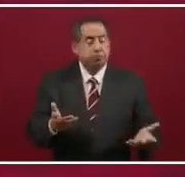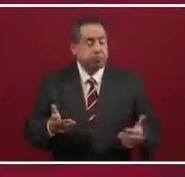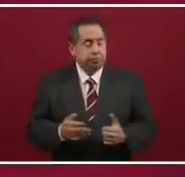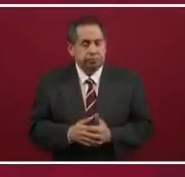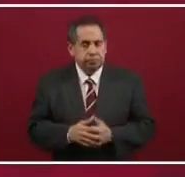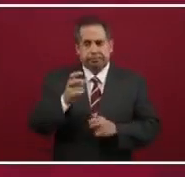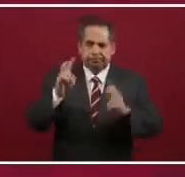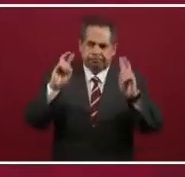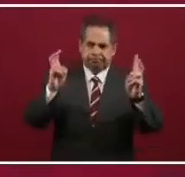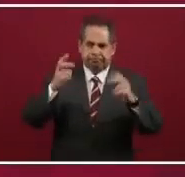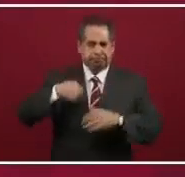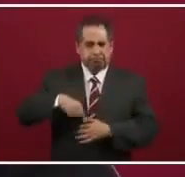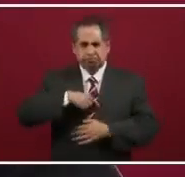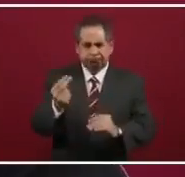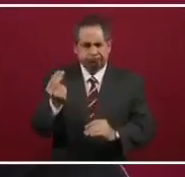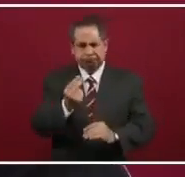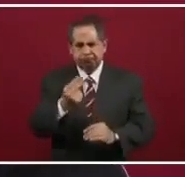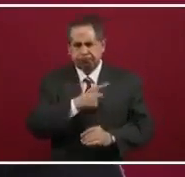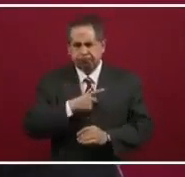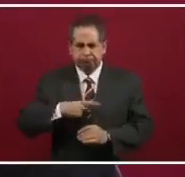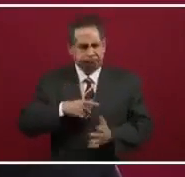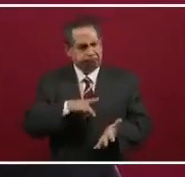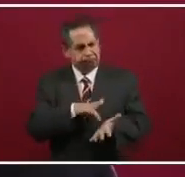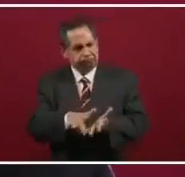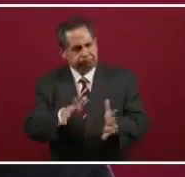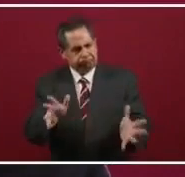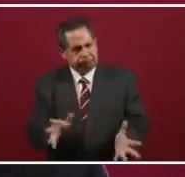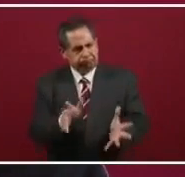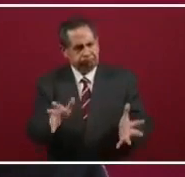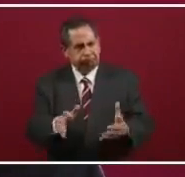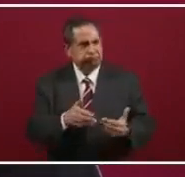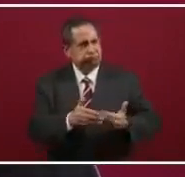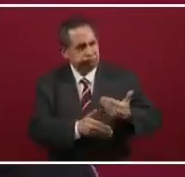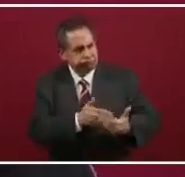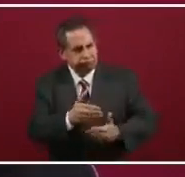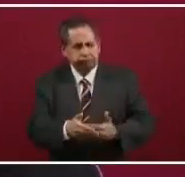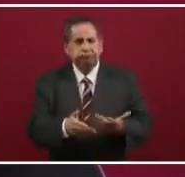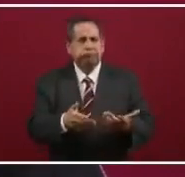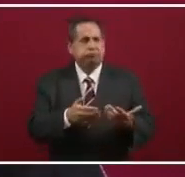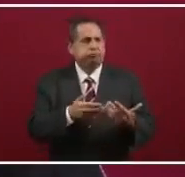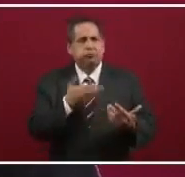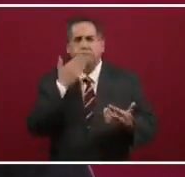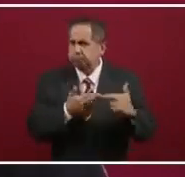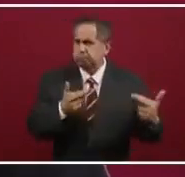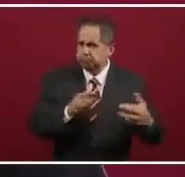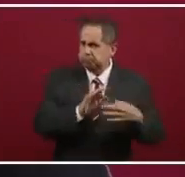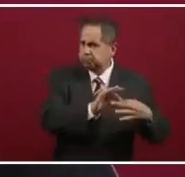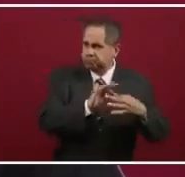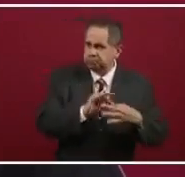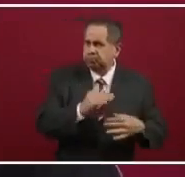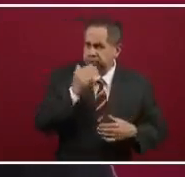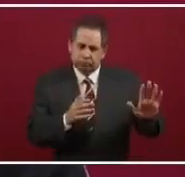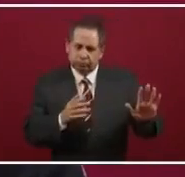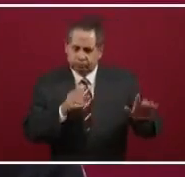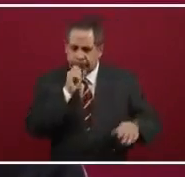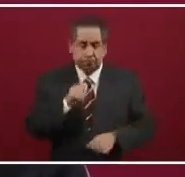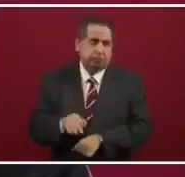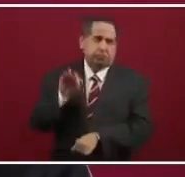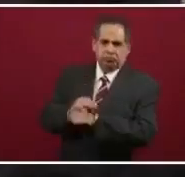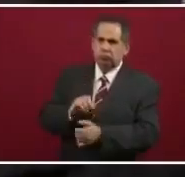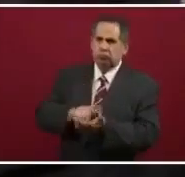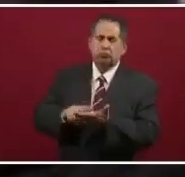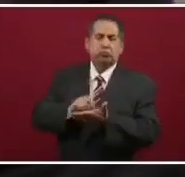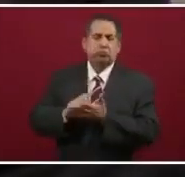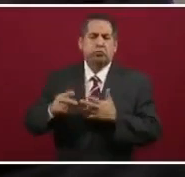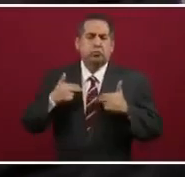siempre insistimos en que hay que impulsar la cooperación para el desarrollo, mantener relaciones de amistad y defender los derechos